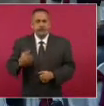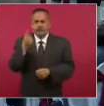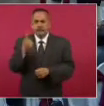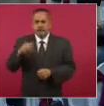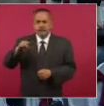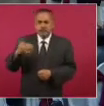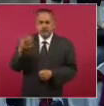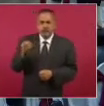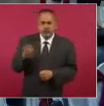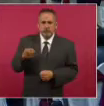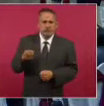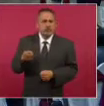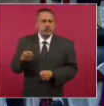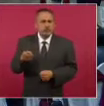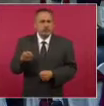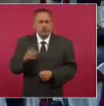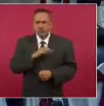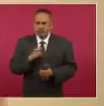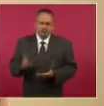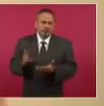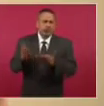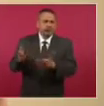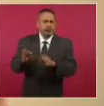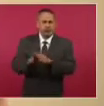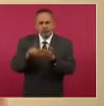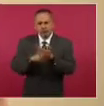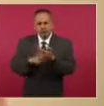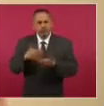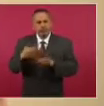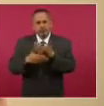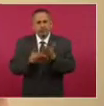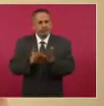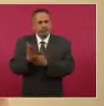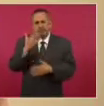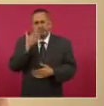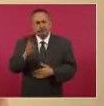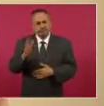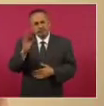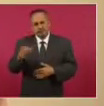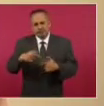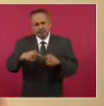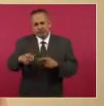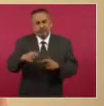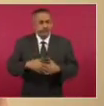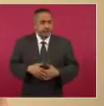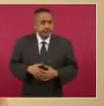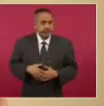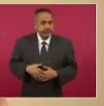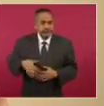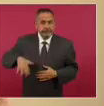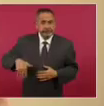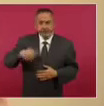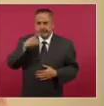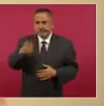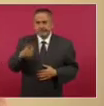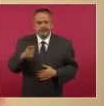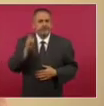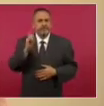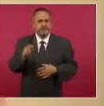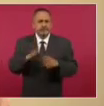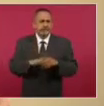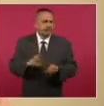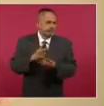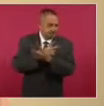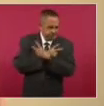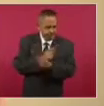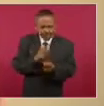mayo podemos celebrar que vamos por la ruta correcta, que además de lo mencionado, dignificar las